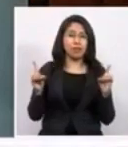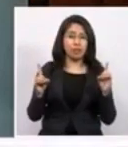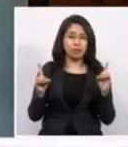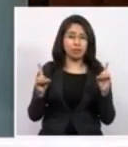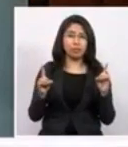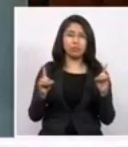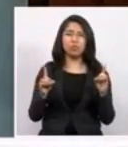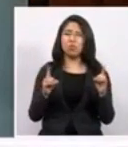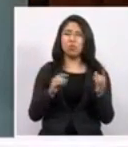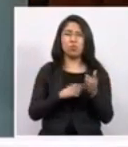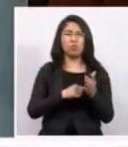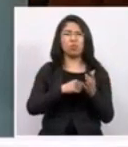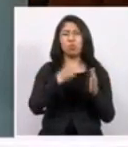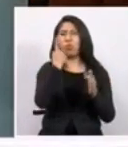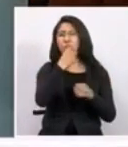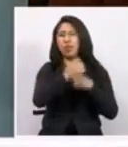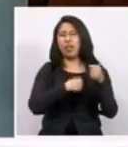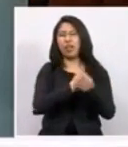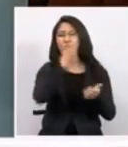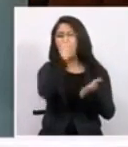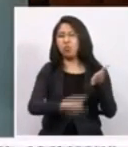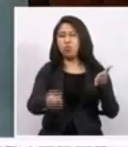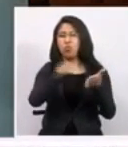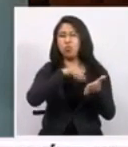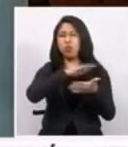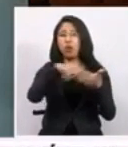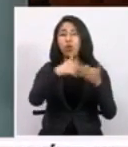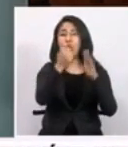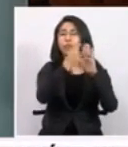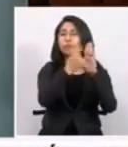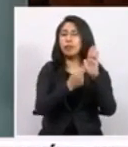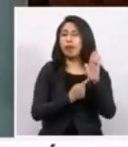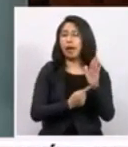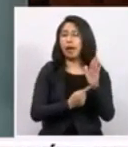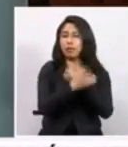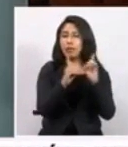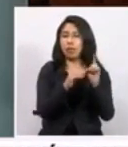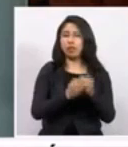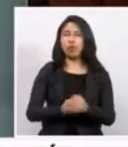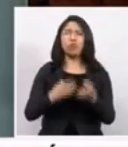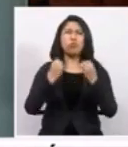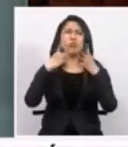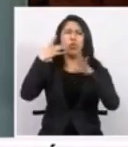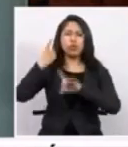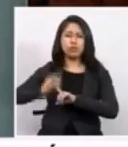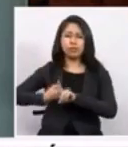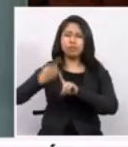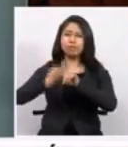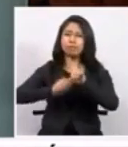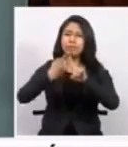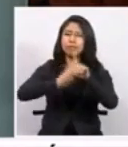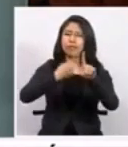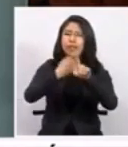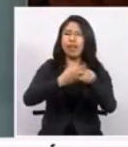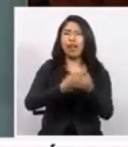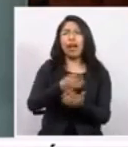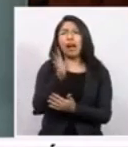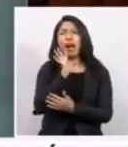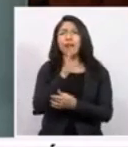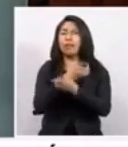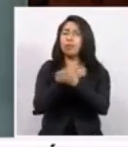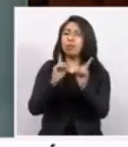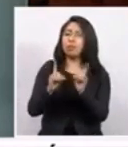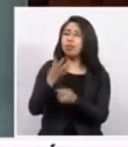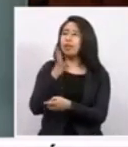fueron mutilados en un año de un gobierno de facto. Durante meses se llenaron la boca de democracia para